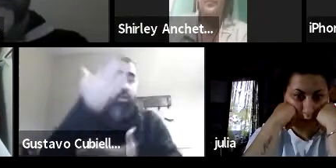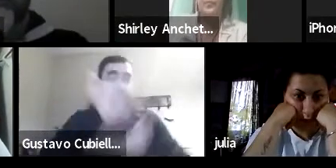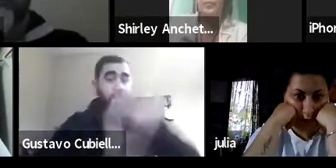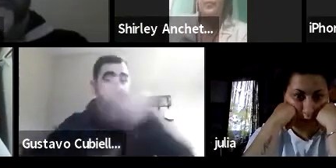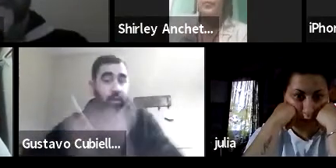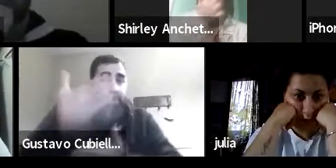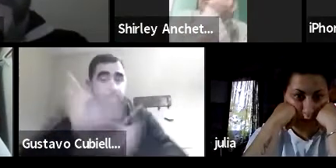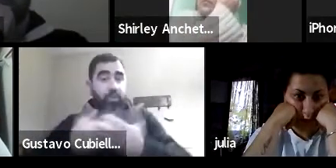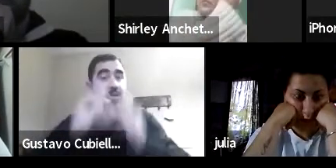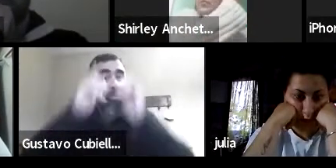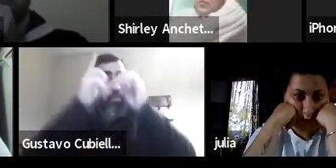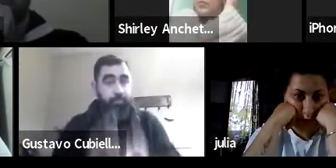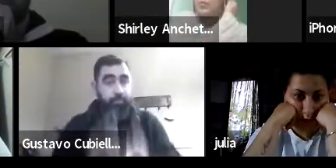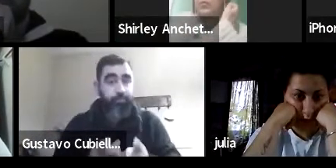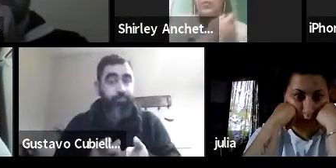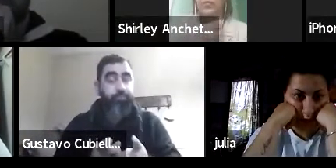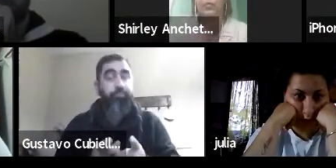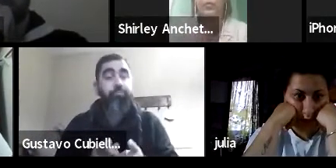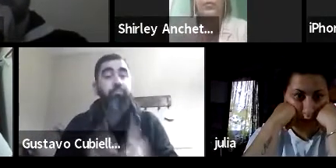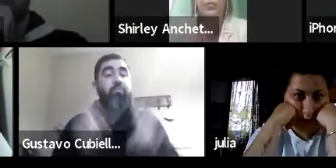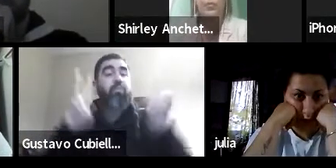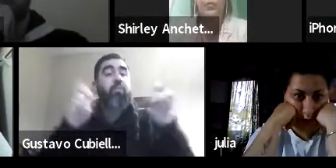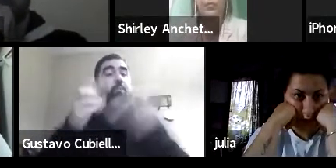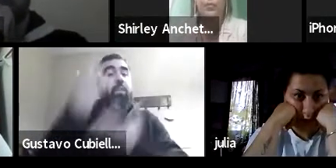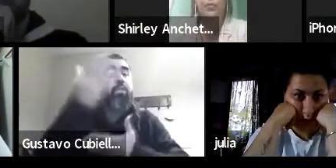José, la discapacidad